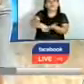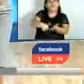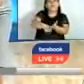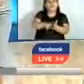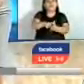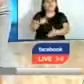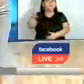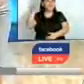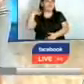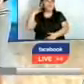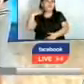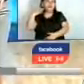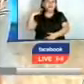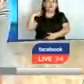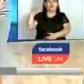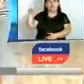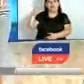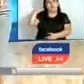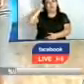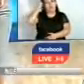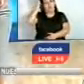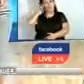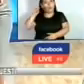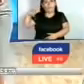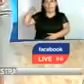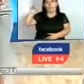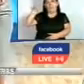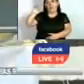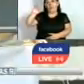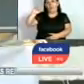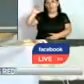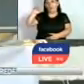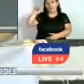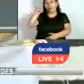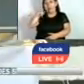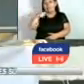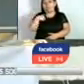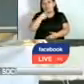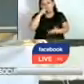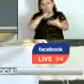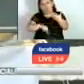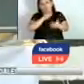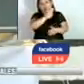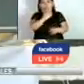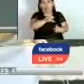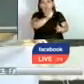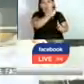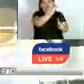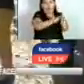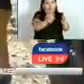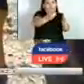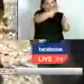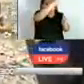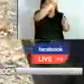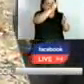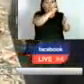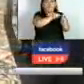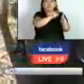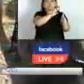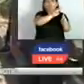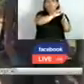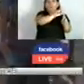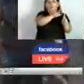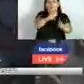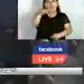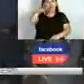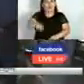Miguel Pereira, reaccionó tras los resultados preliminares que dan como ganador de la comuna a Will Salgado de la coalición Nuevas Ideas Gana. El